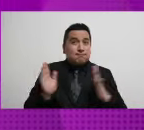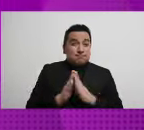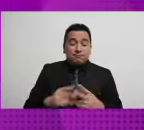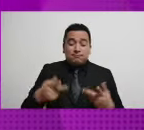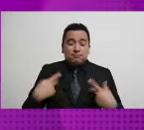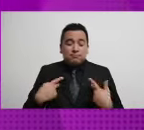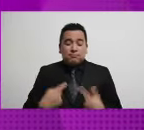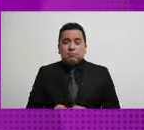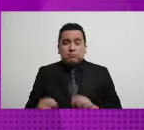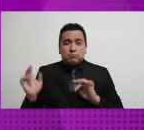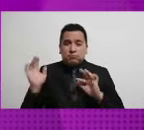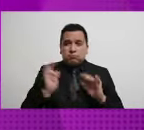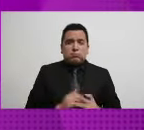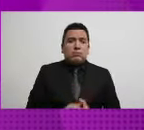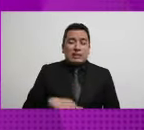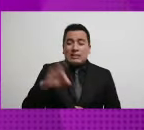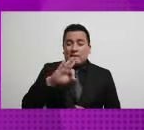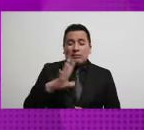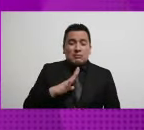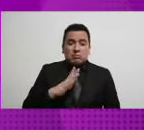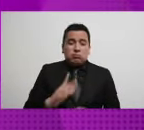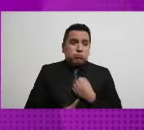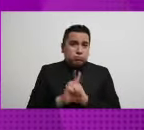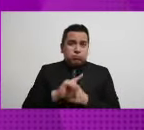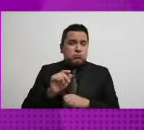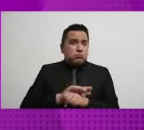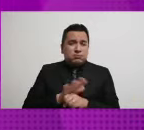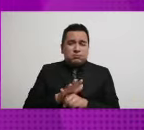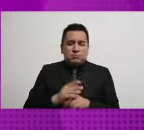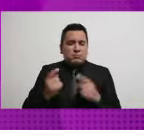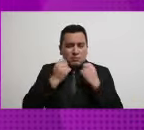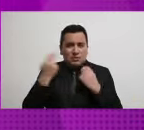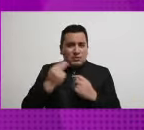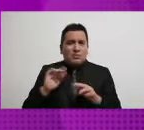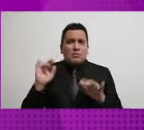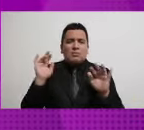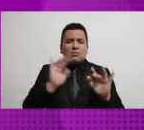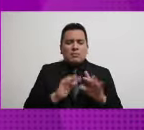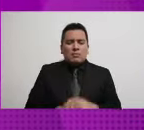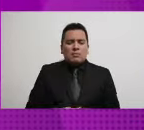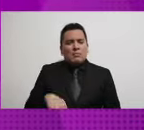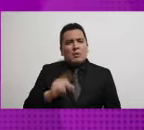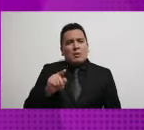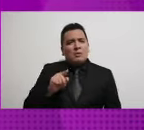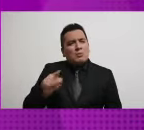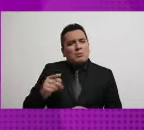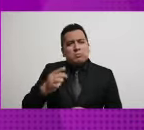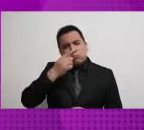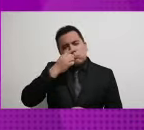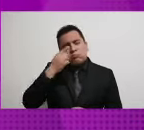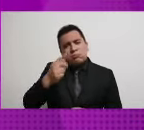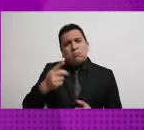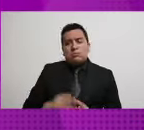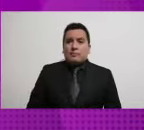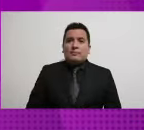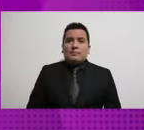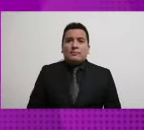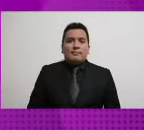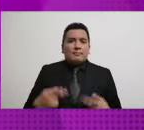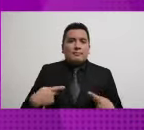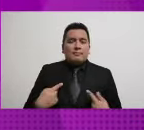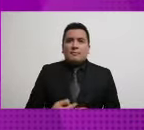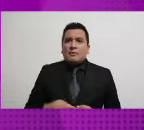participación de la ciudadanía, aún en medio de esta pandemia. ¿Qué llamado haría usted, don Félix Picasso, sobre